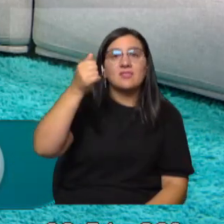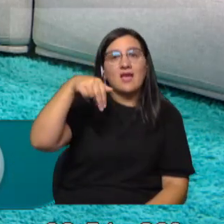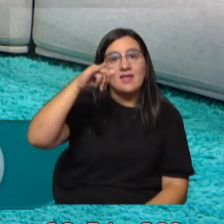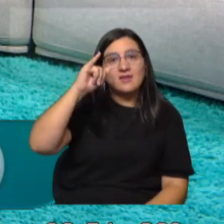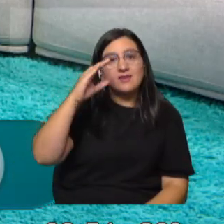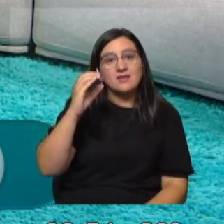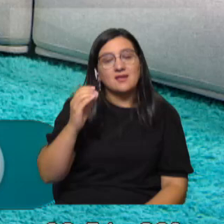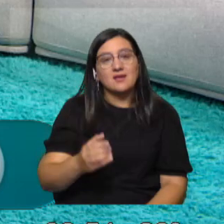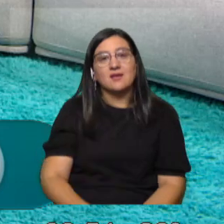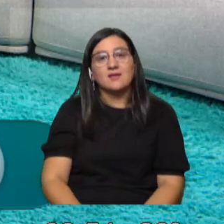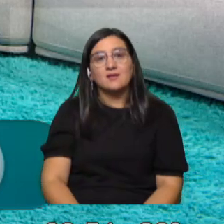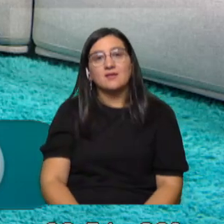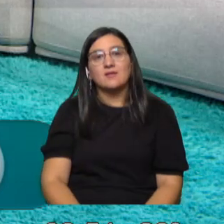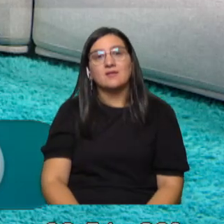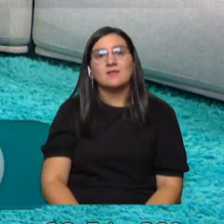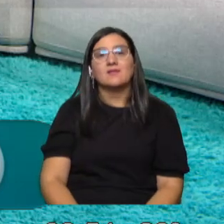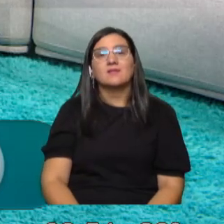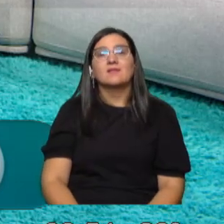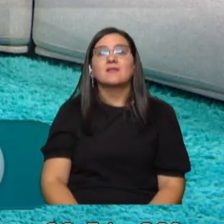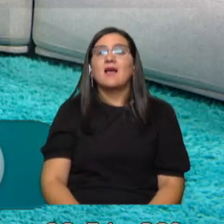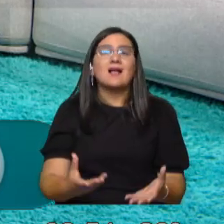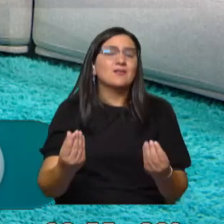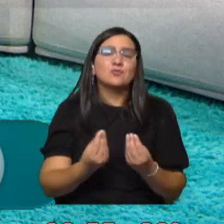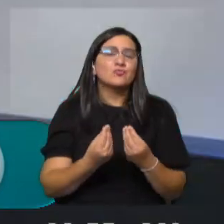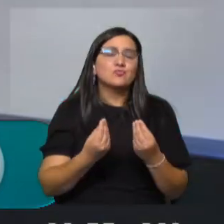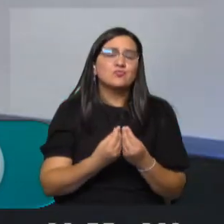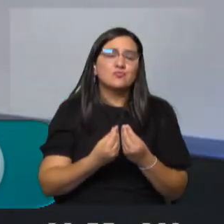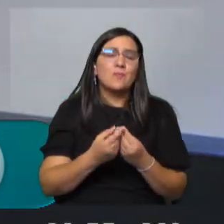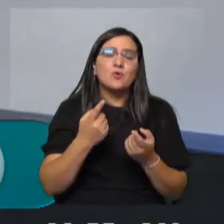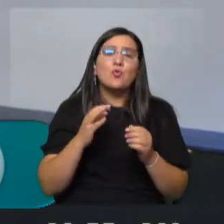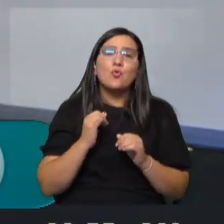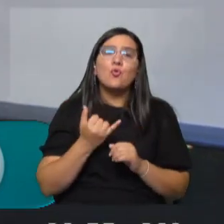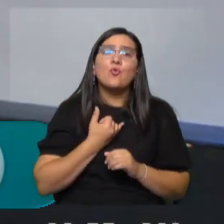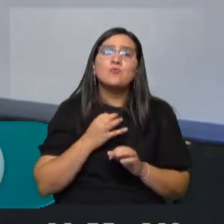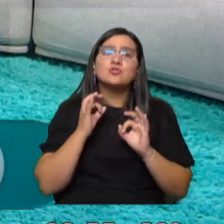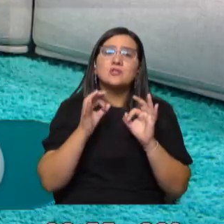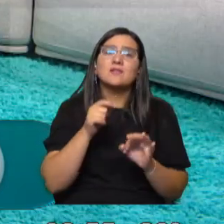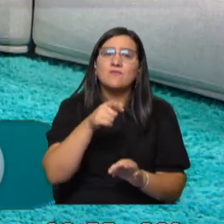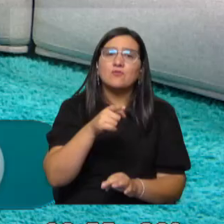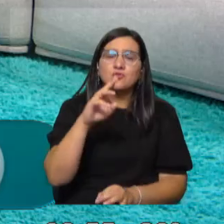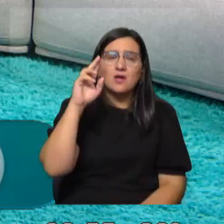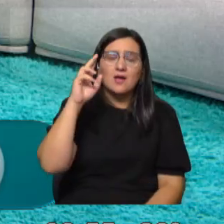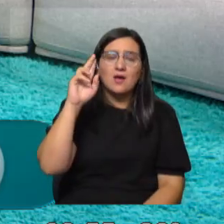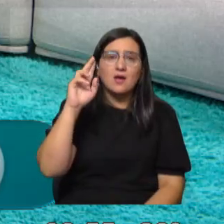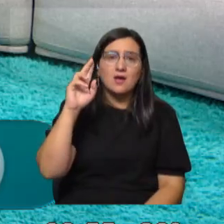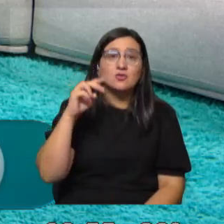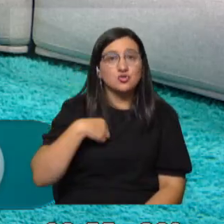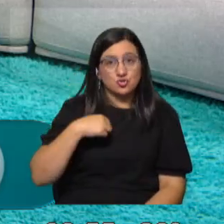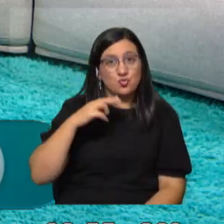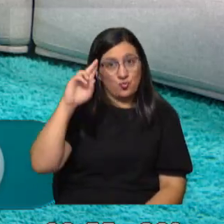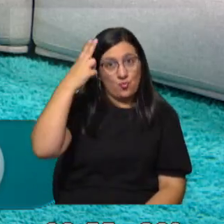uruguayo, le dimos la ciudadanía a uno para que fuera uruguaya. Pero ¿cómo llegaste vos allá? No, ¿estás trabajando allá? Yo soy